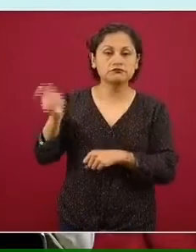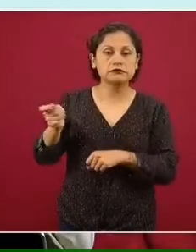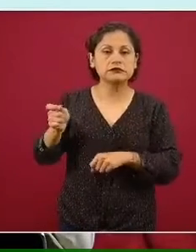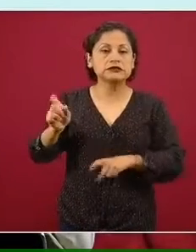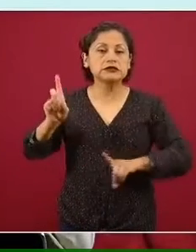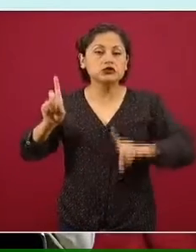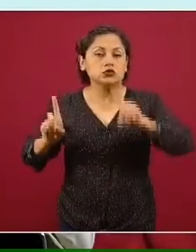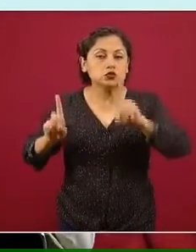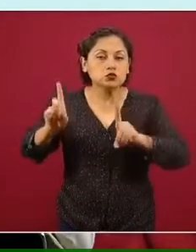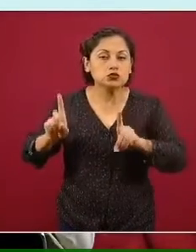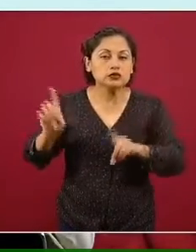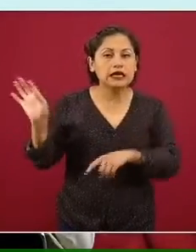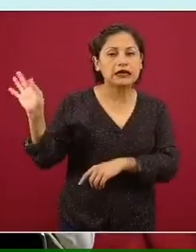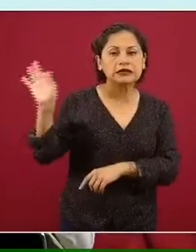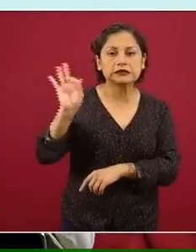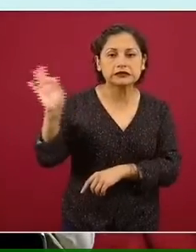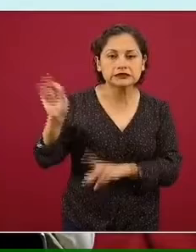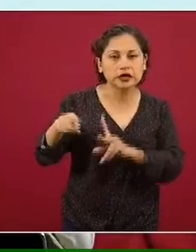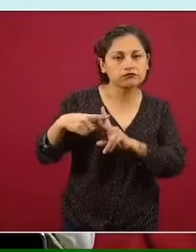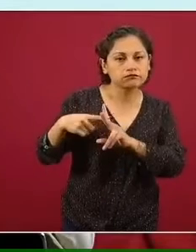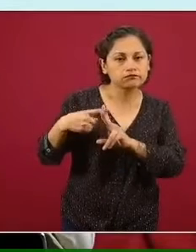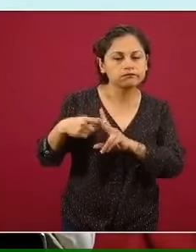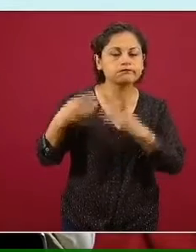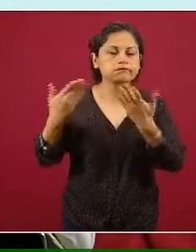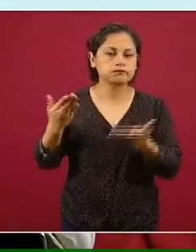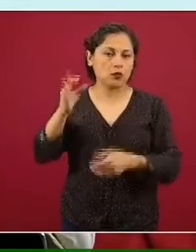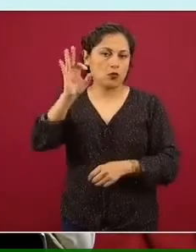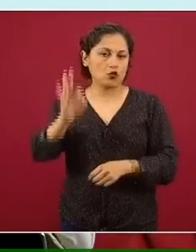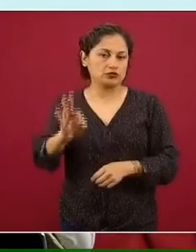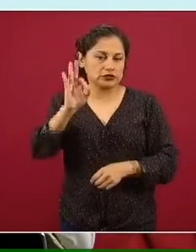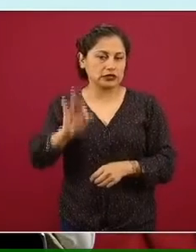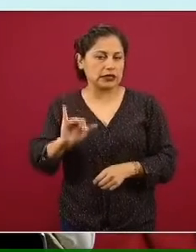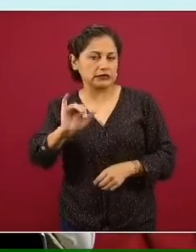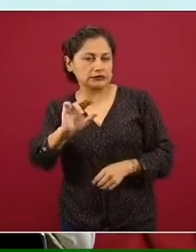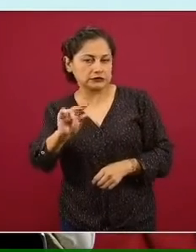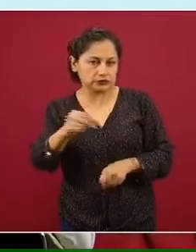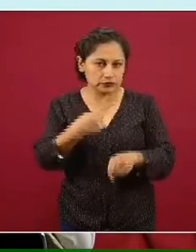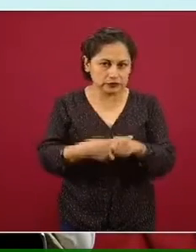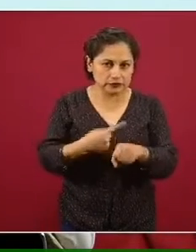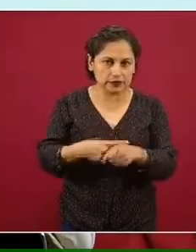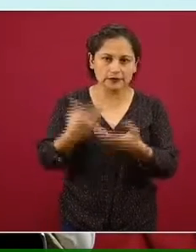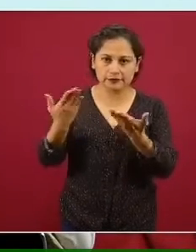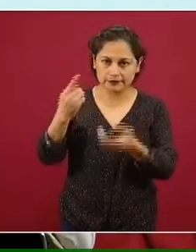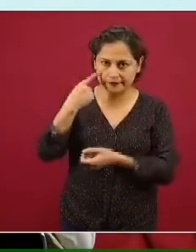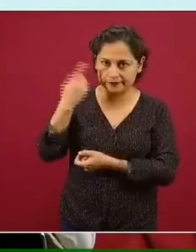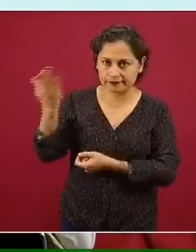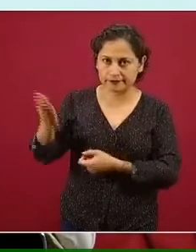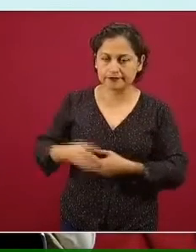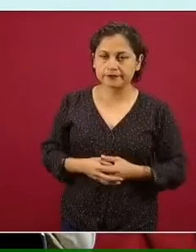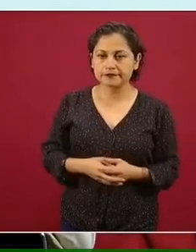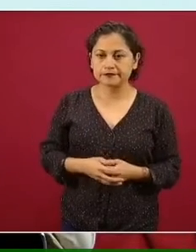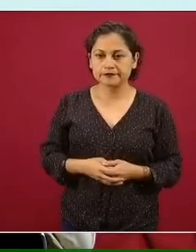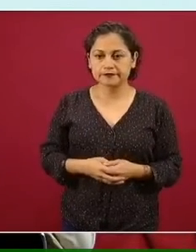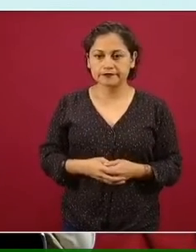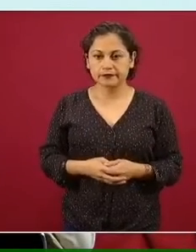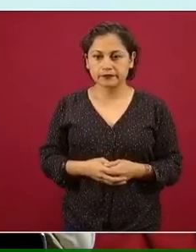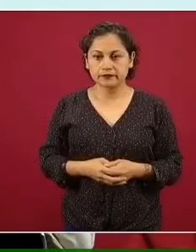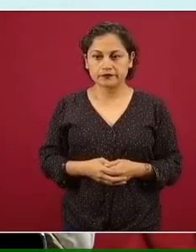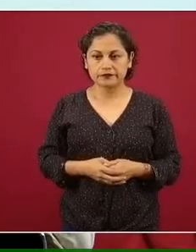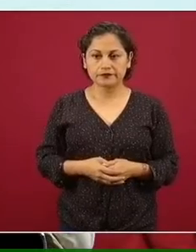vamos a cargar estos casos aún sospechosos por porcentaje de positividad y aún así entonces aquí vemos más claramente